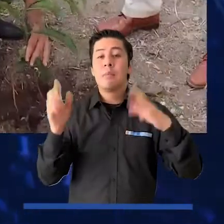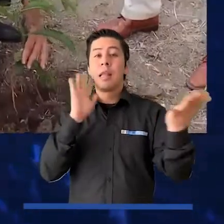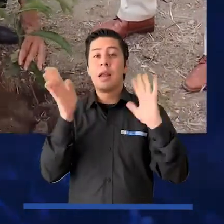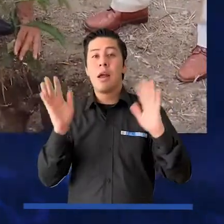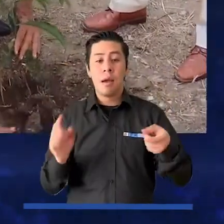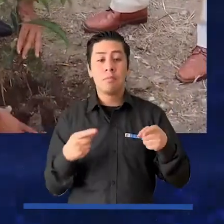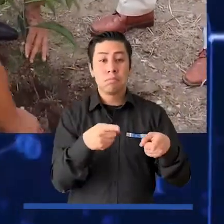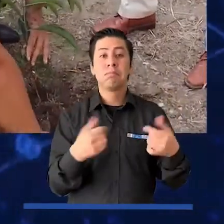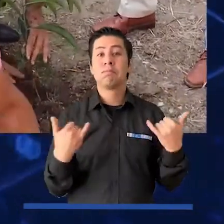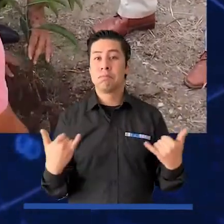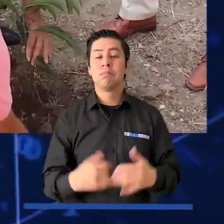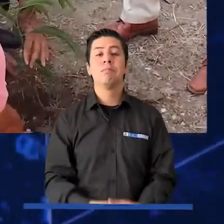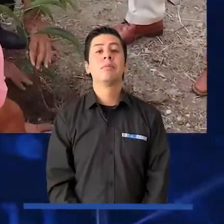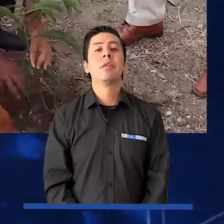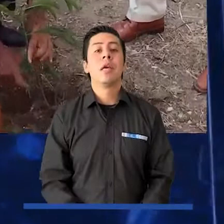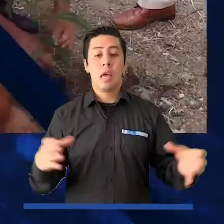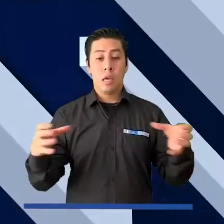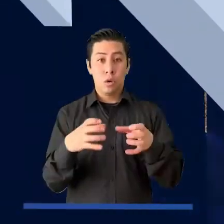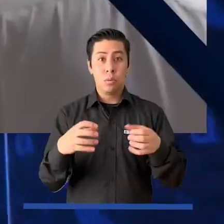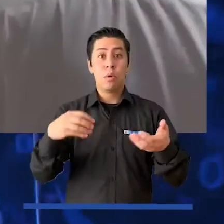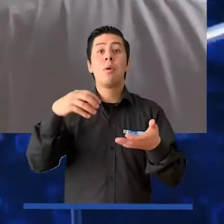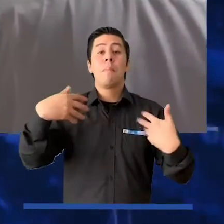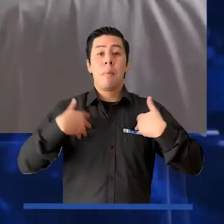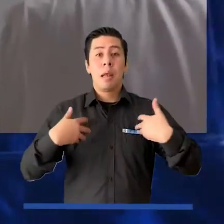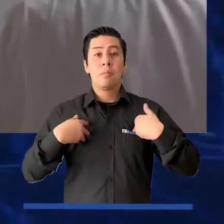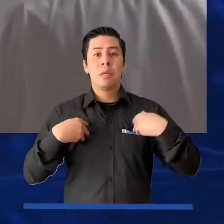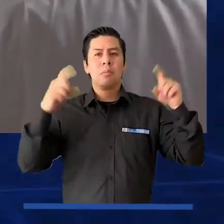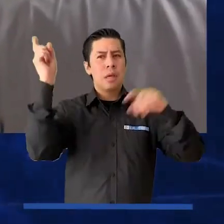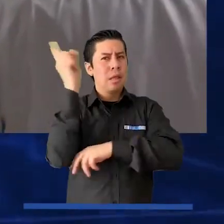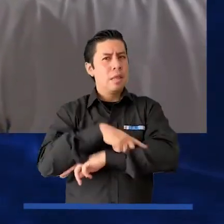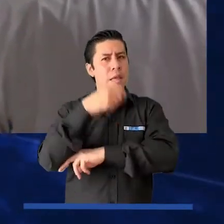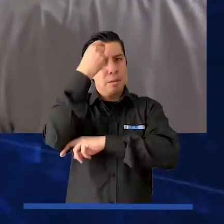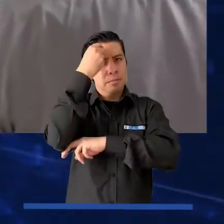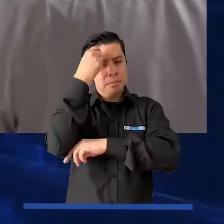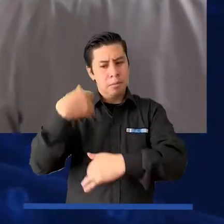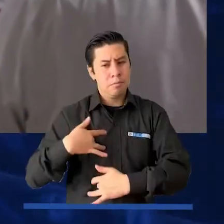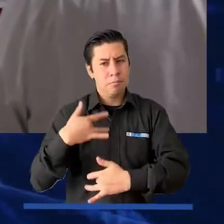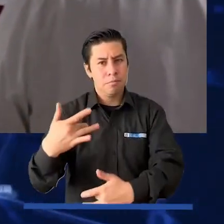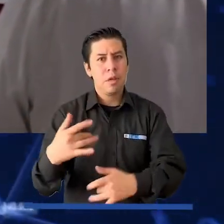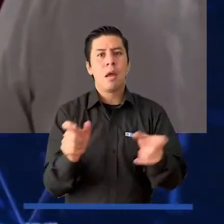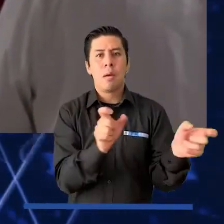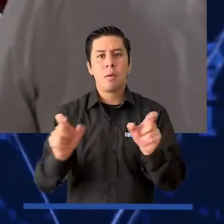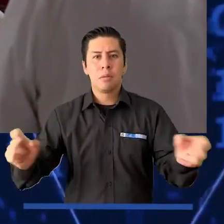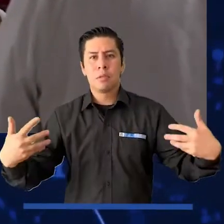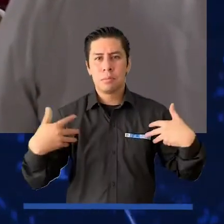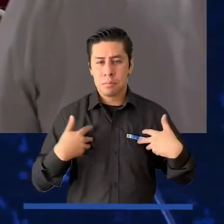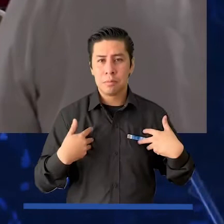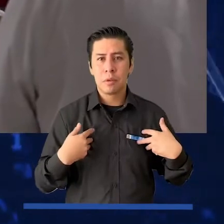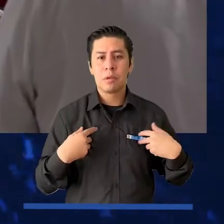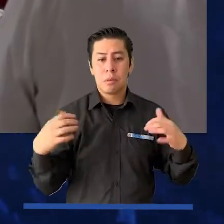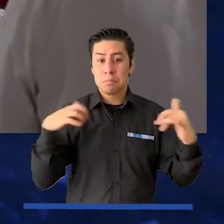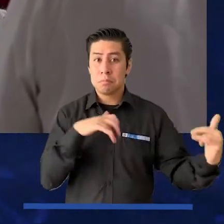y un conversatorio hicieron parte del evento. La Unidad para las Víctimas realizó en el marco de la conmemoración del Día Nacional